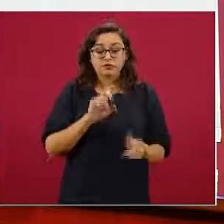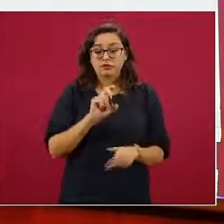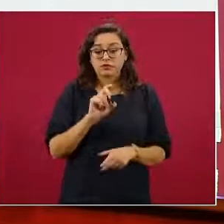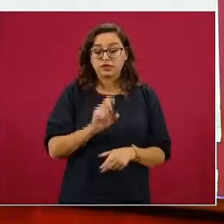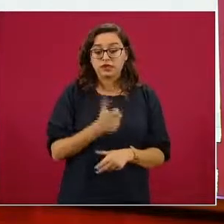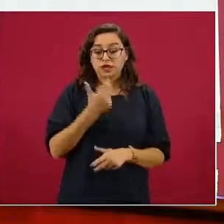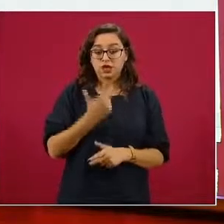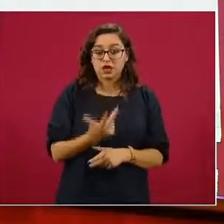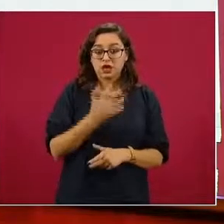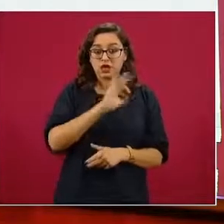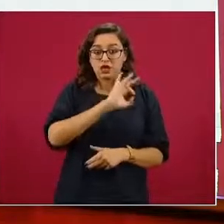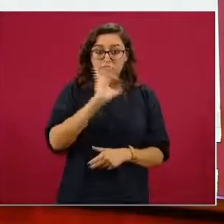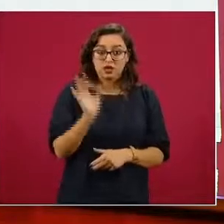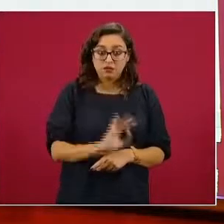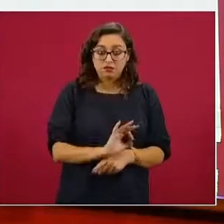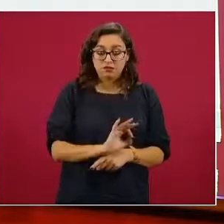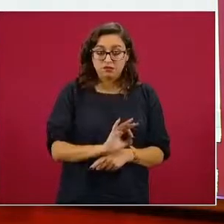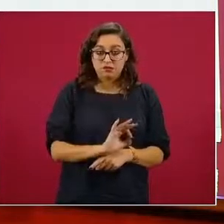38%,